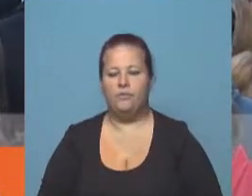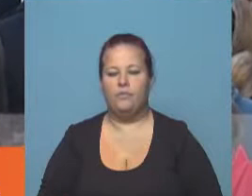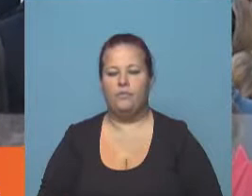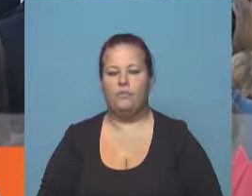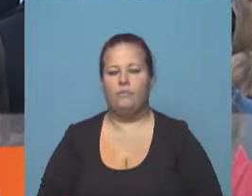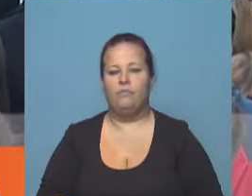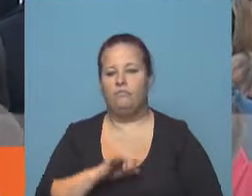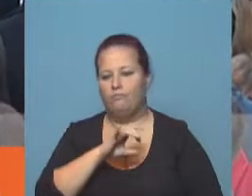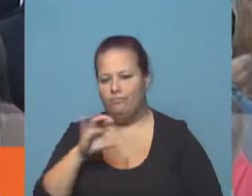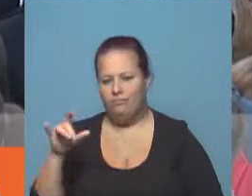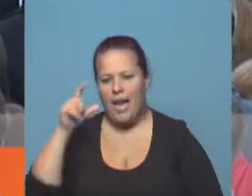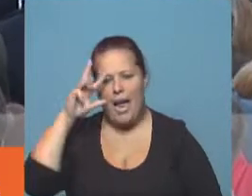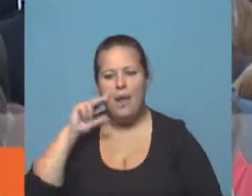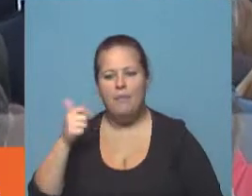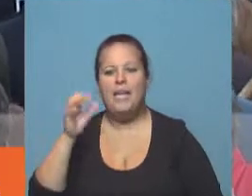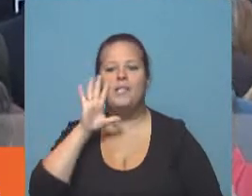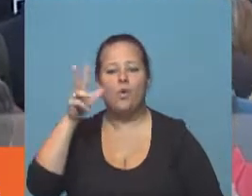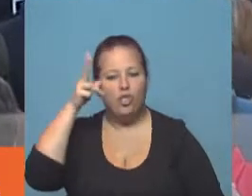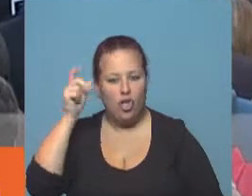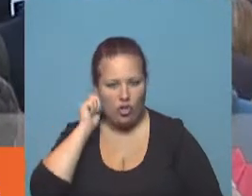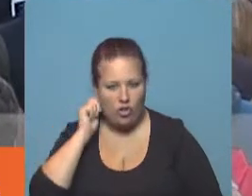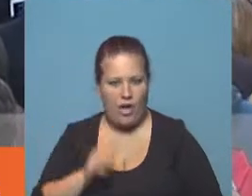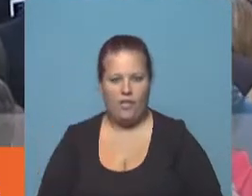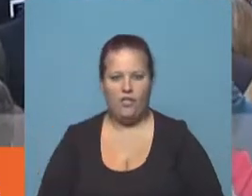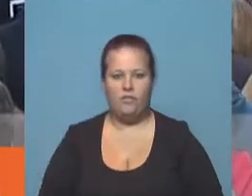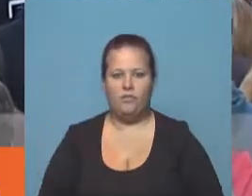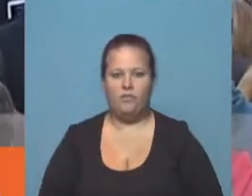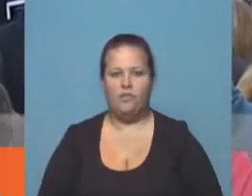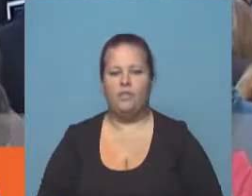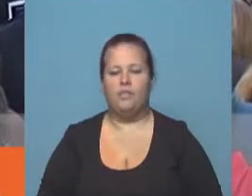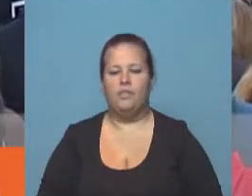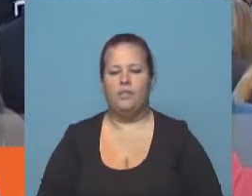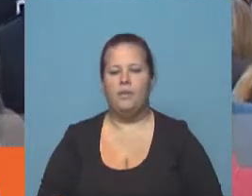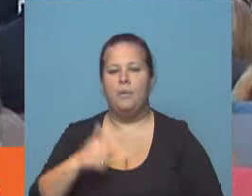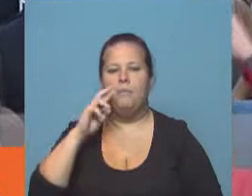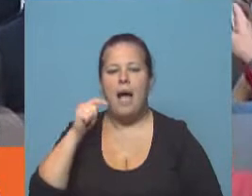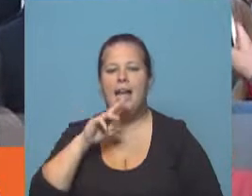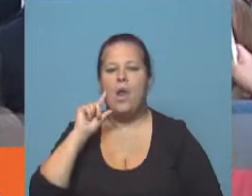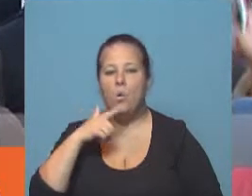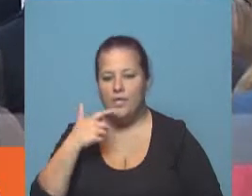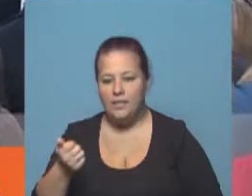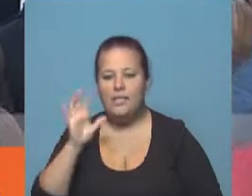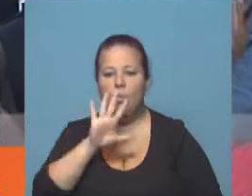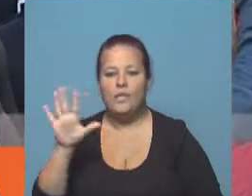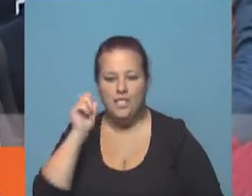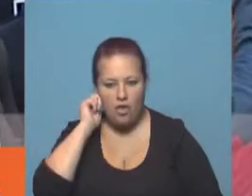Jakubiek Deleuyuk Emilia, 58 años. Jaworski María Luisa, 55